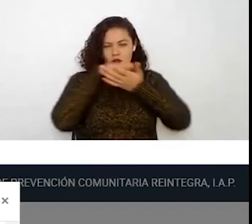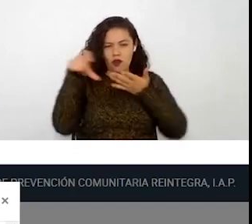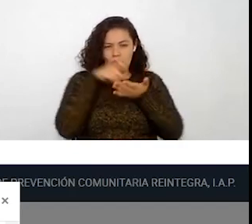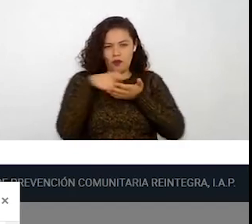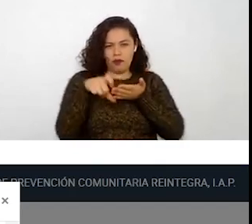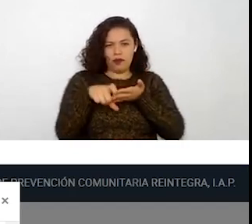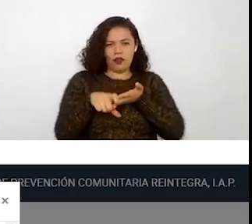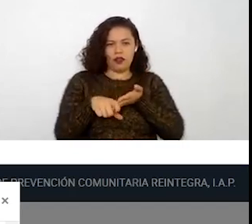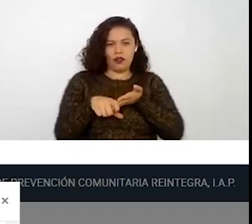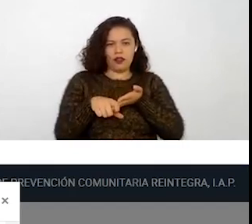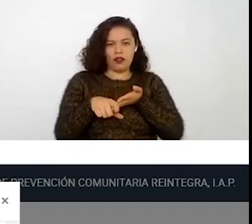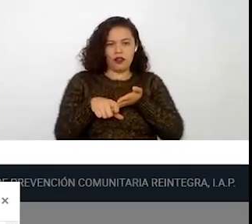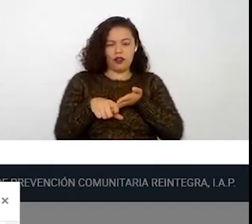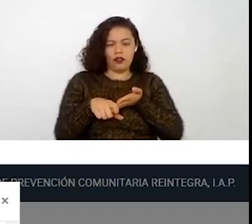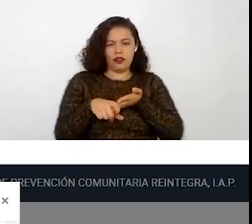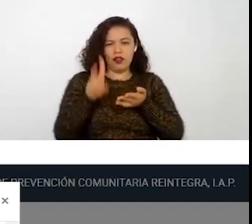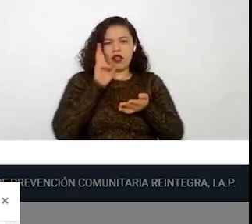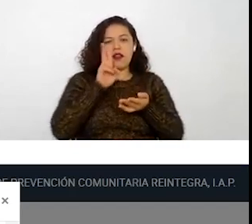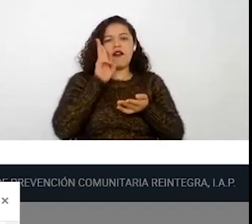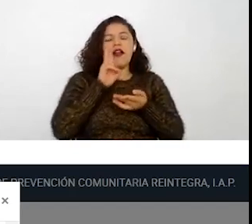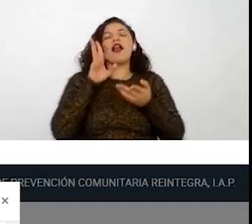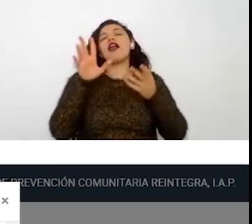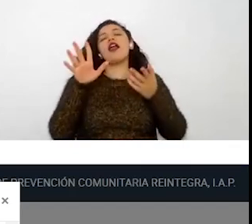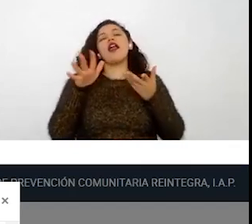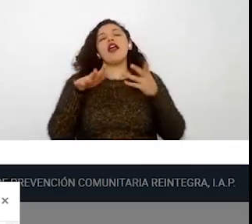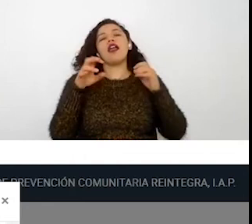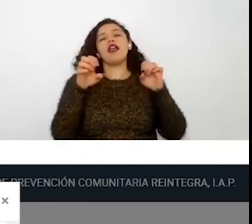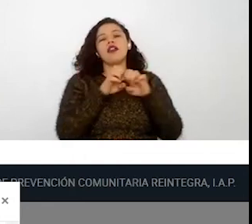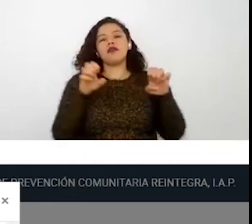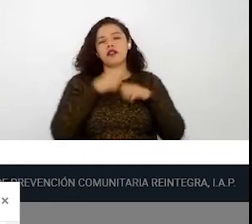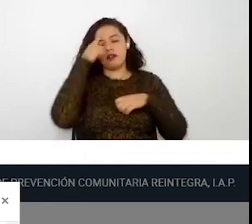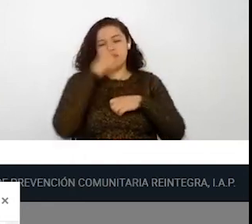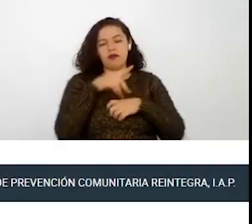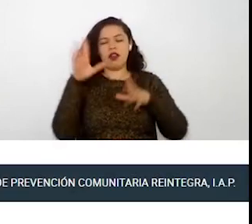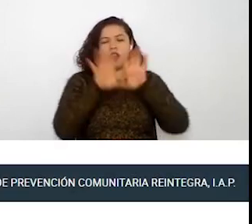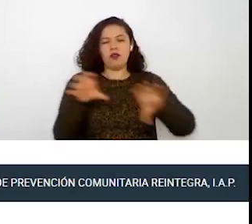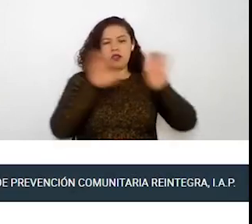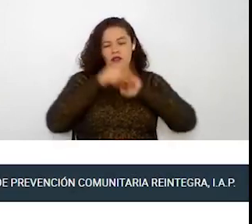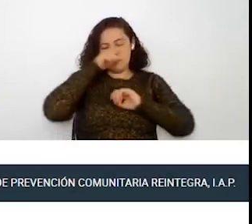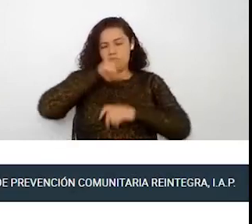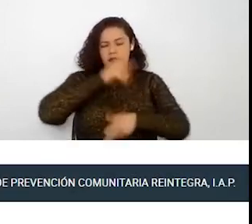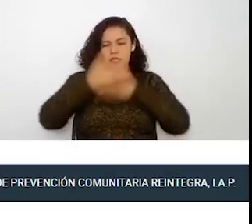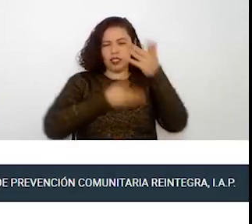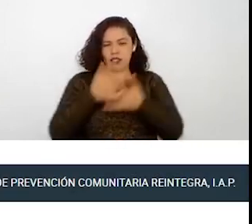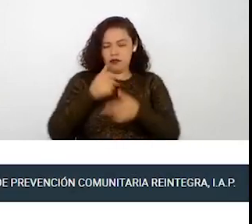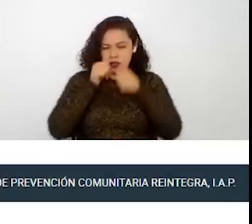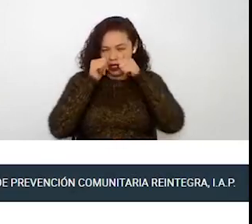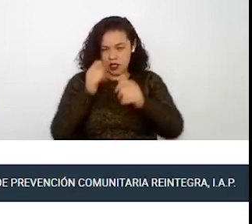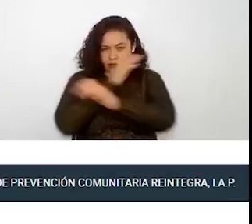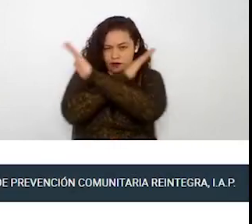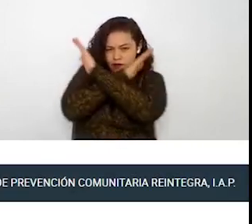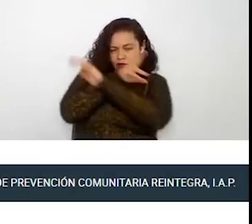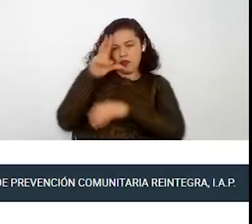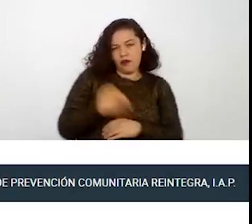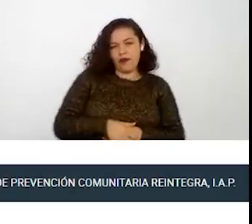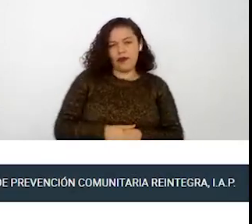una computadora a ver equipo de cómputo no restringido para mi servicio asistencial y esta